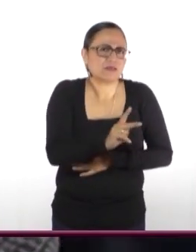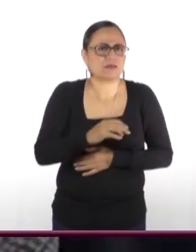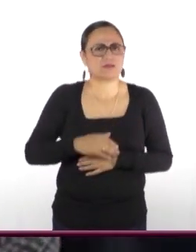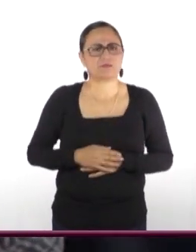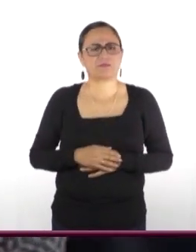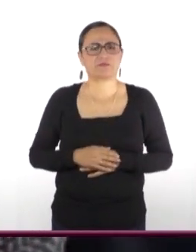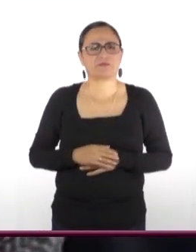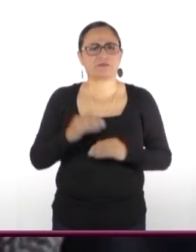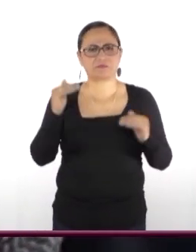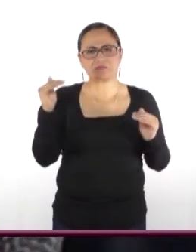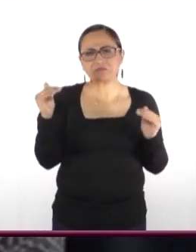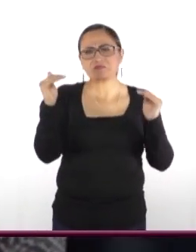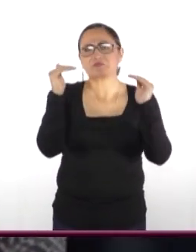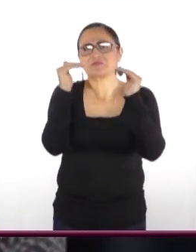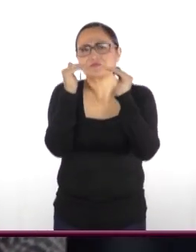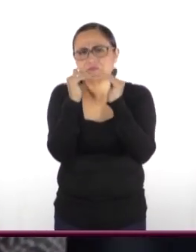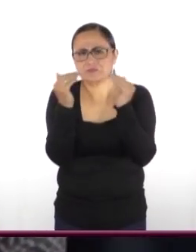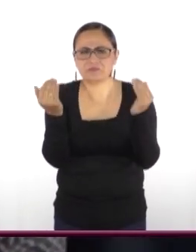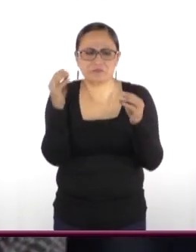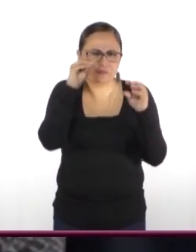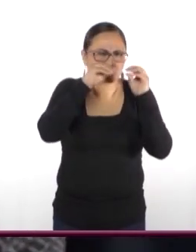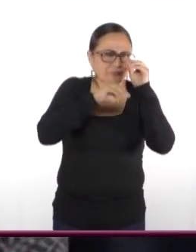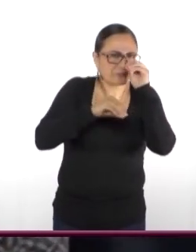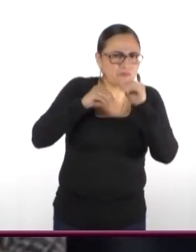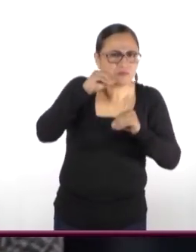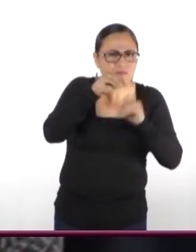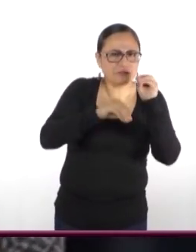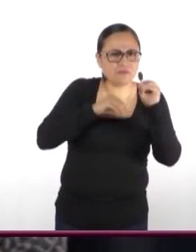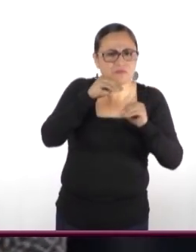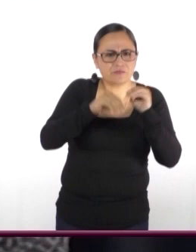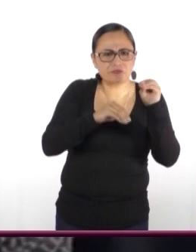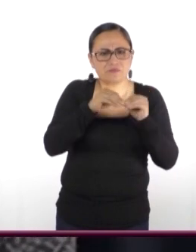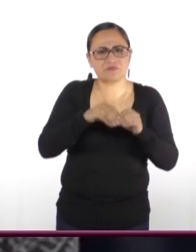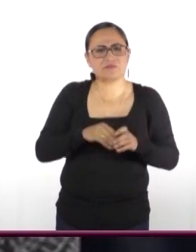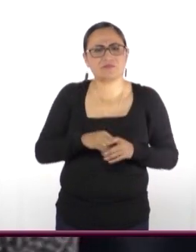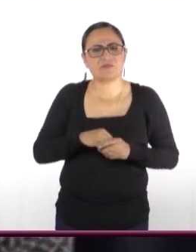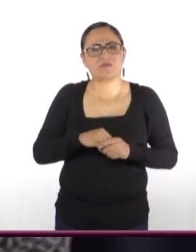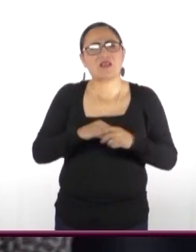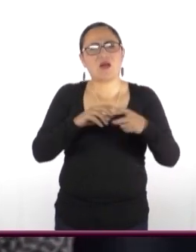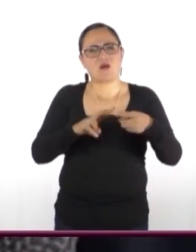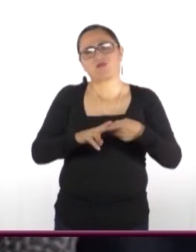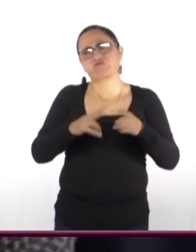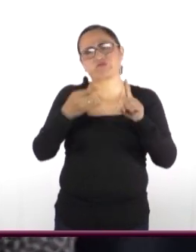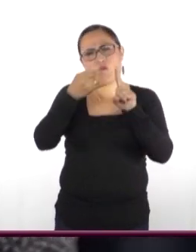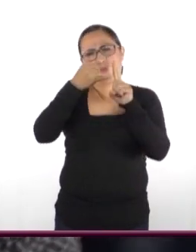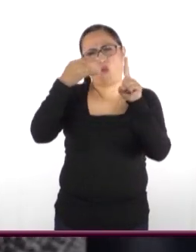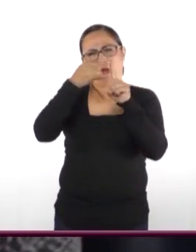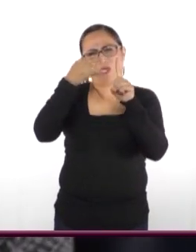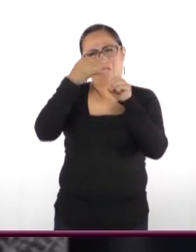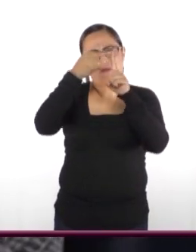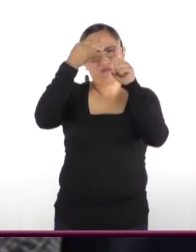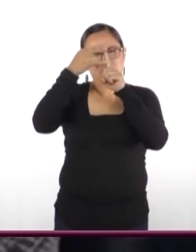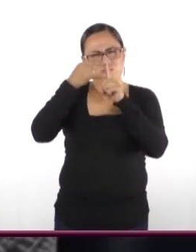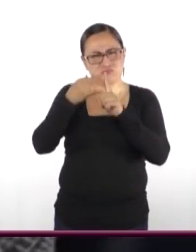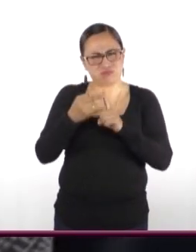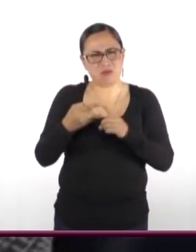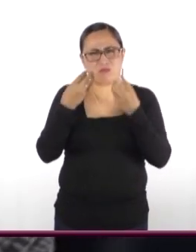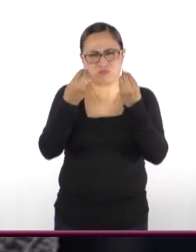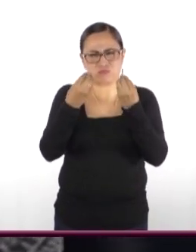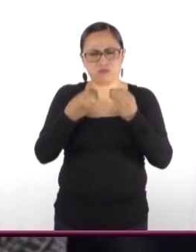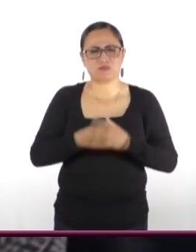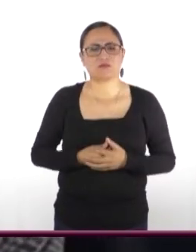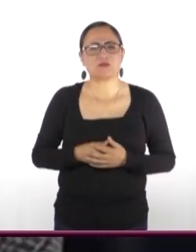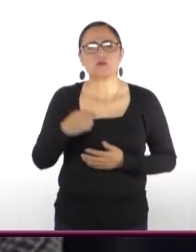equivalencias, de compensaciones, de composiciones que se estructuran a partir de la cuadrícula muchas